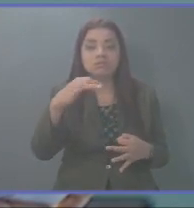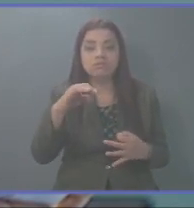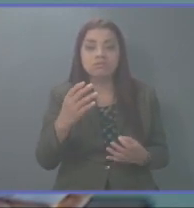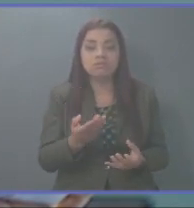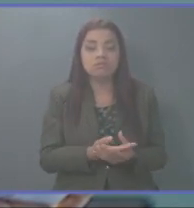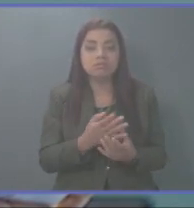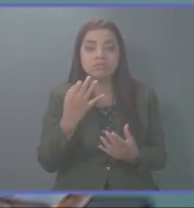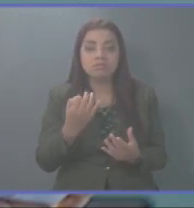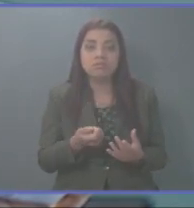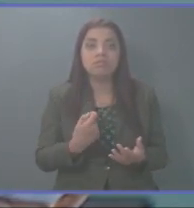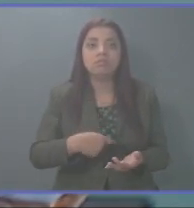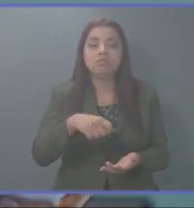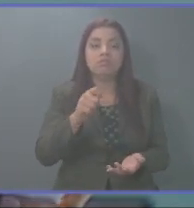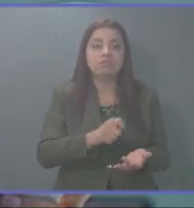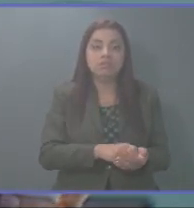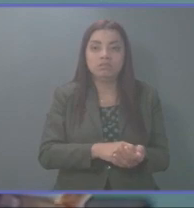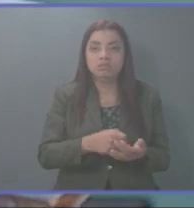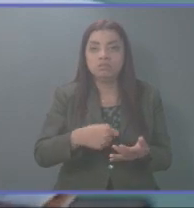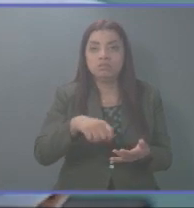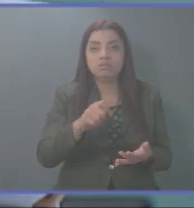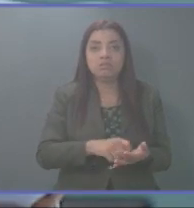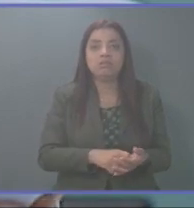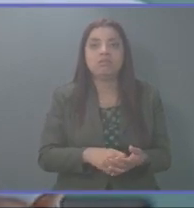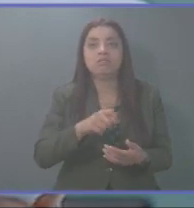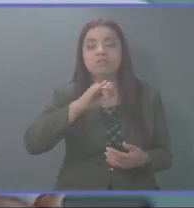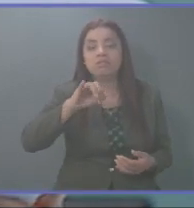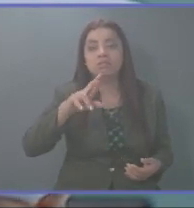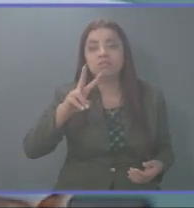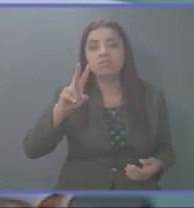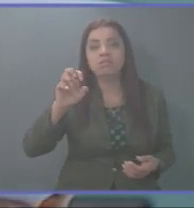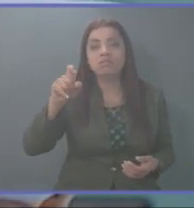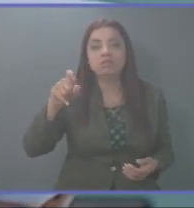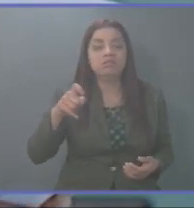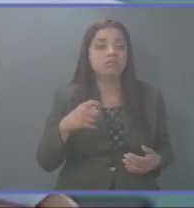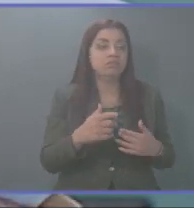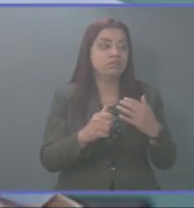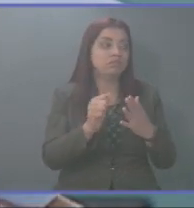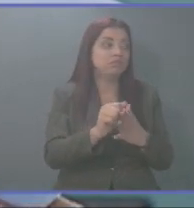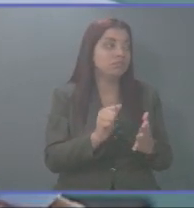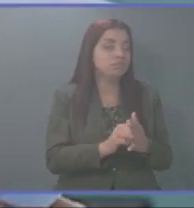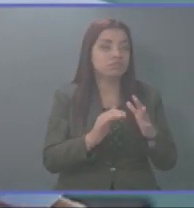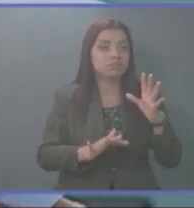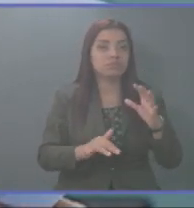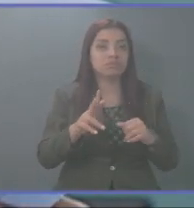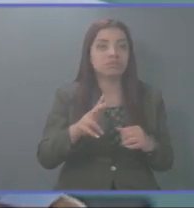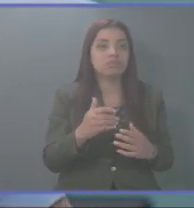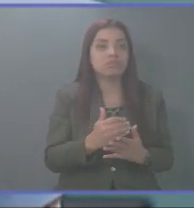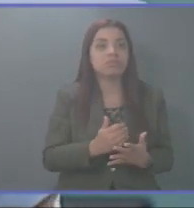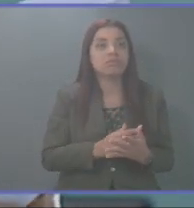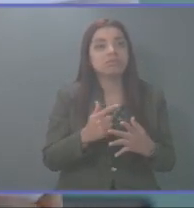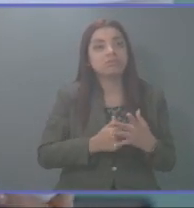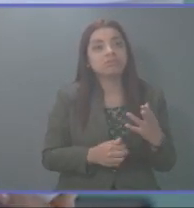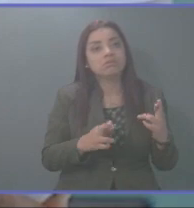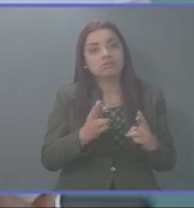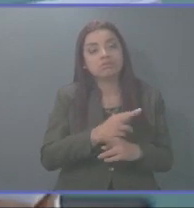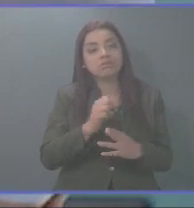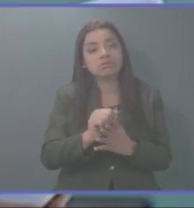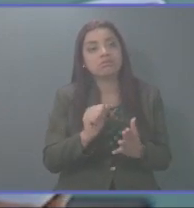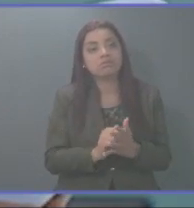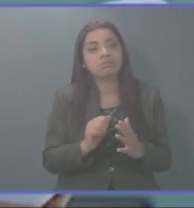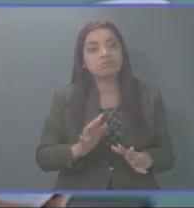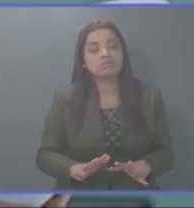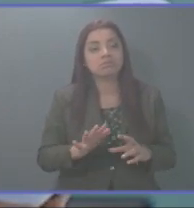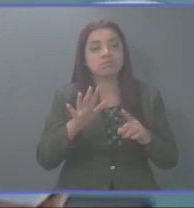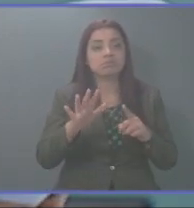debidamente firmadas y selladas por la respectiva JRBEX. Artículo 13. Reformas el artículo 16 de la siguiente